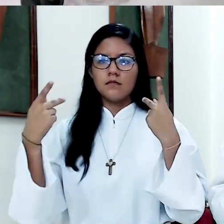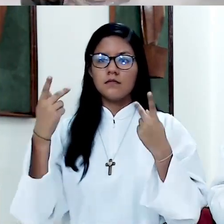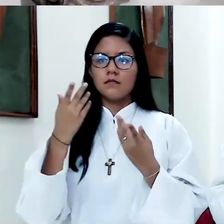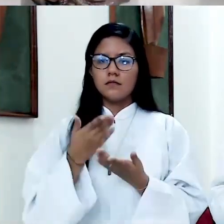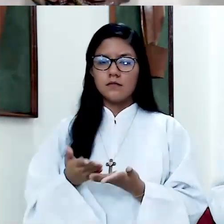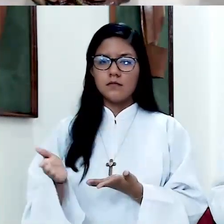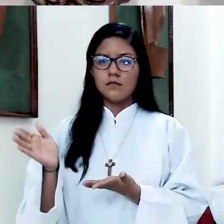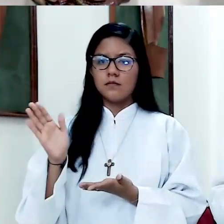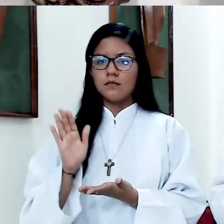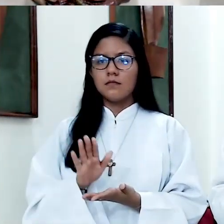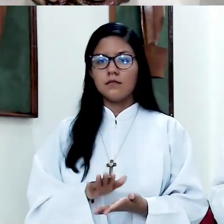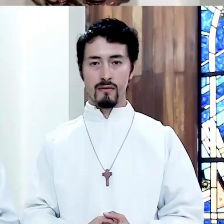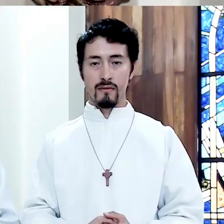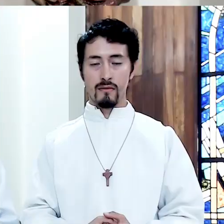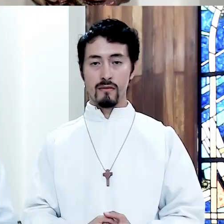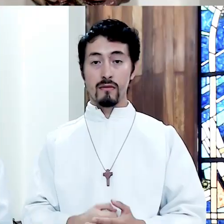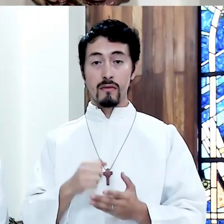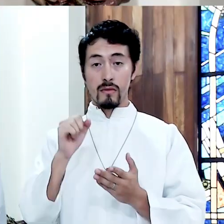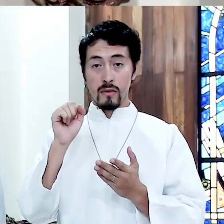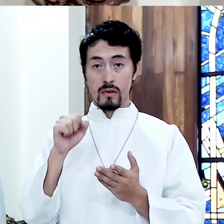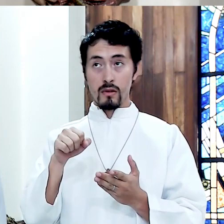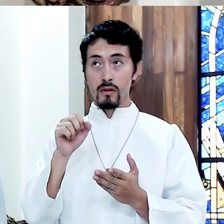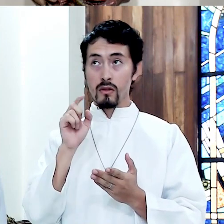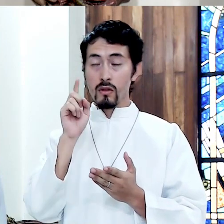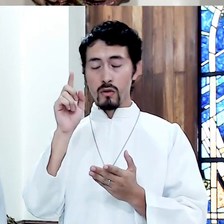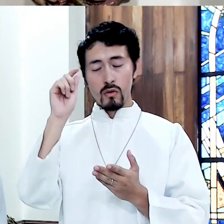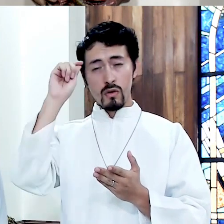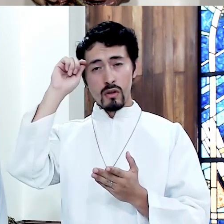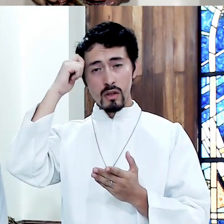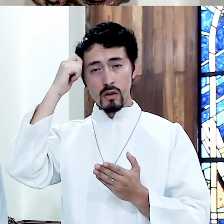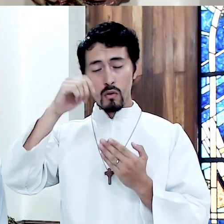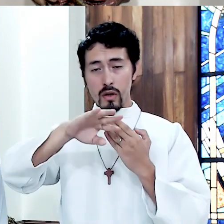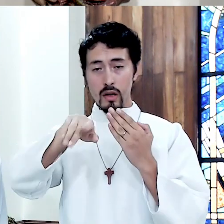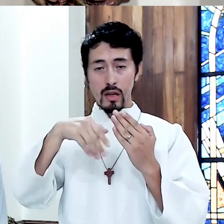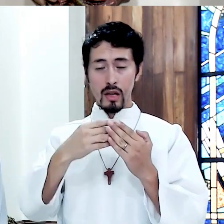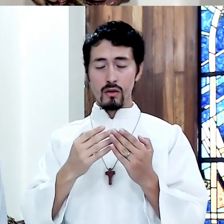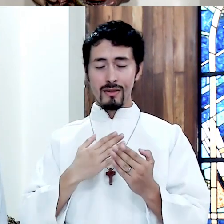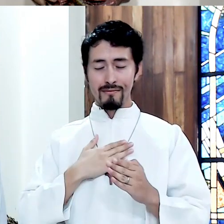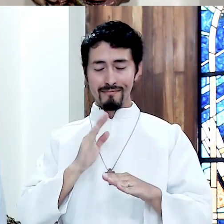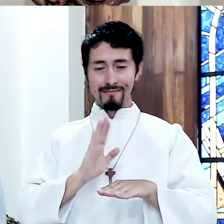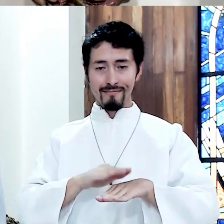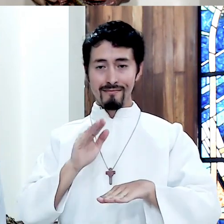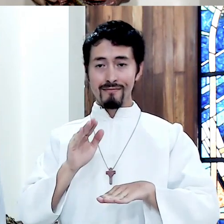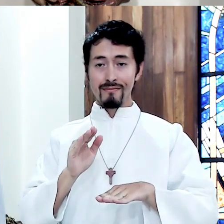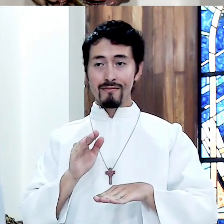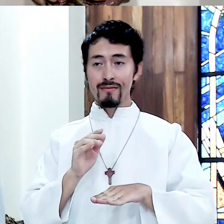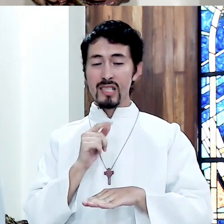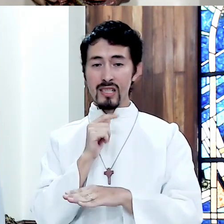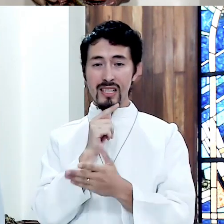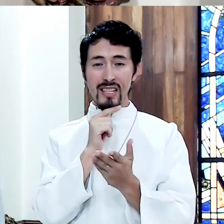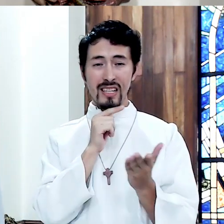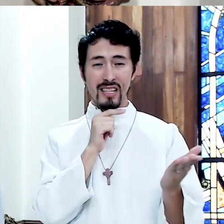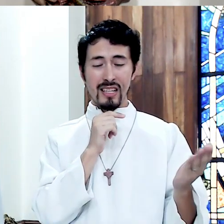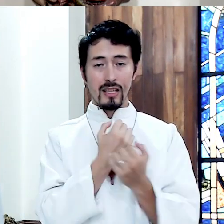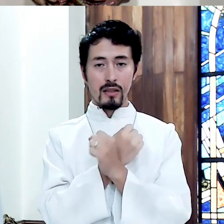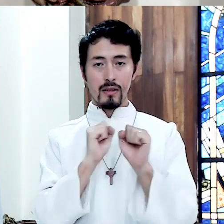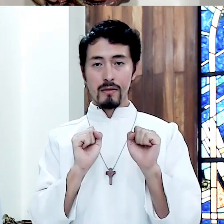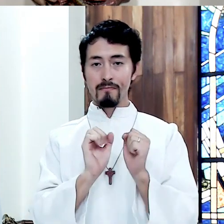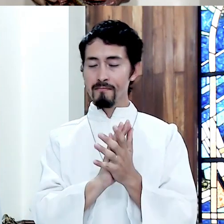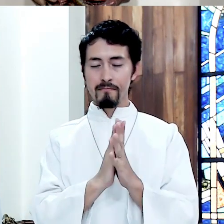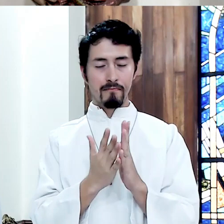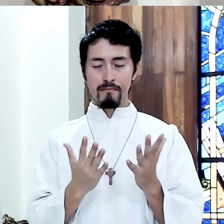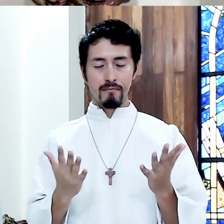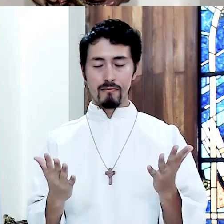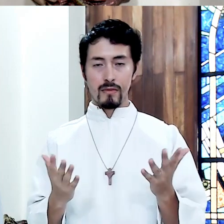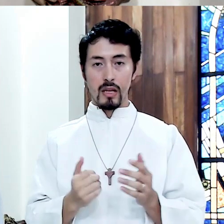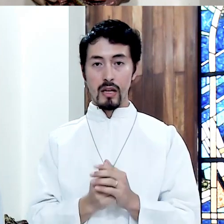viviremos. Si conservaras el recuerdo de las culpas, ¿quién habría, Señor, que se salvara?